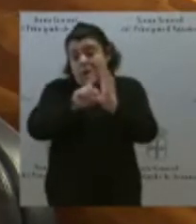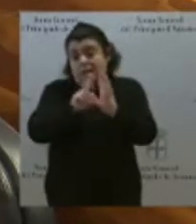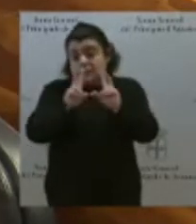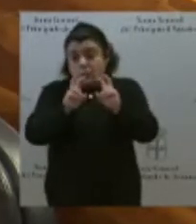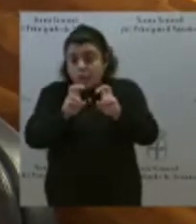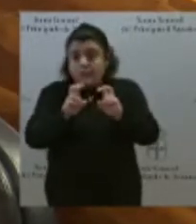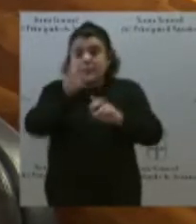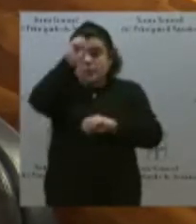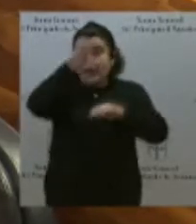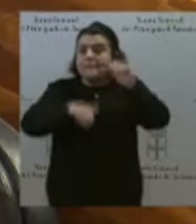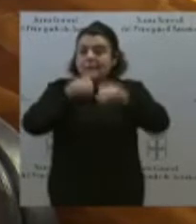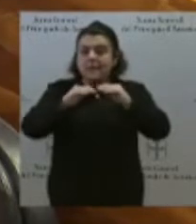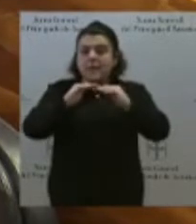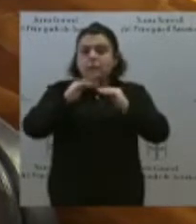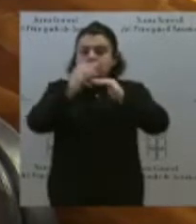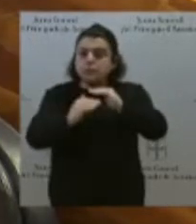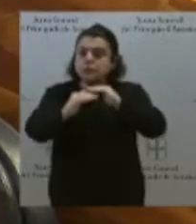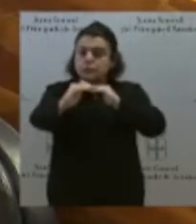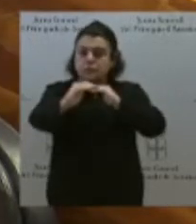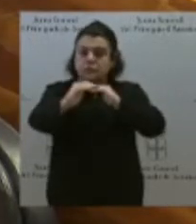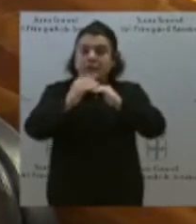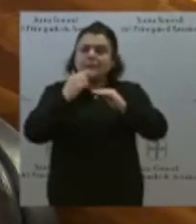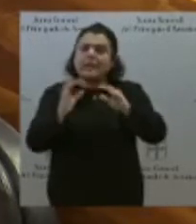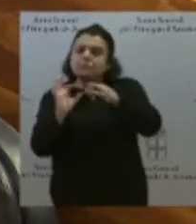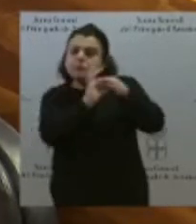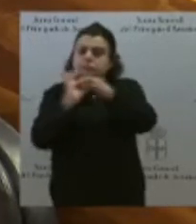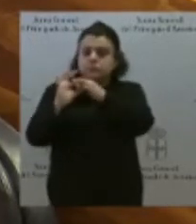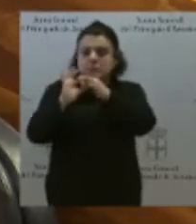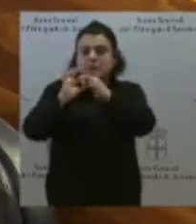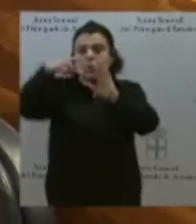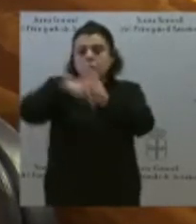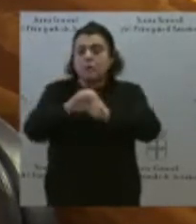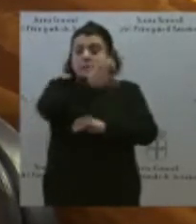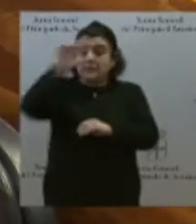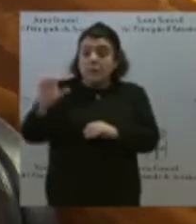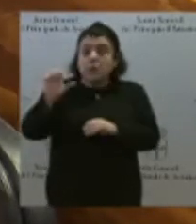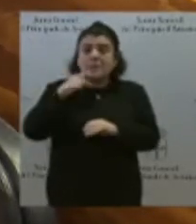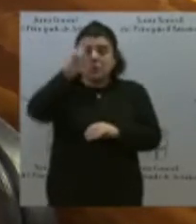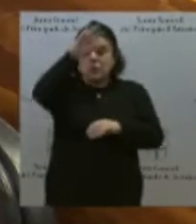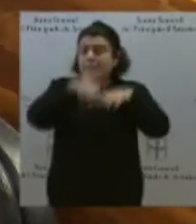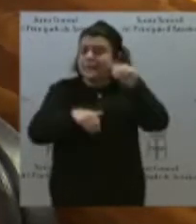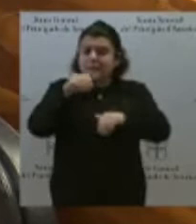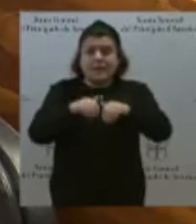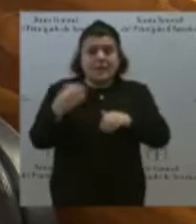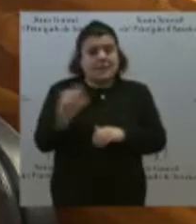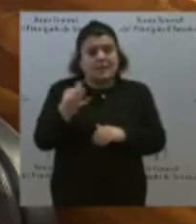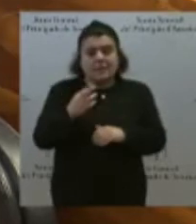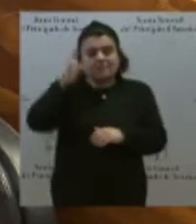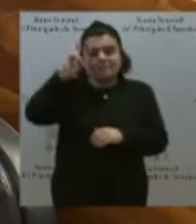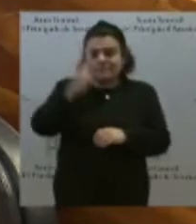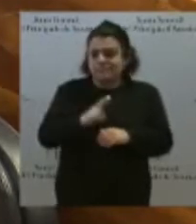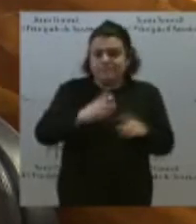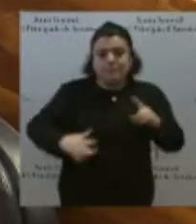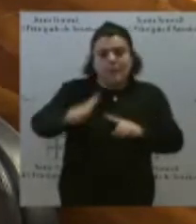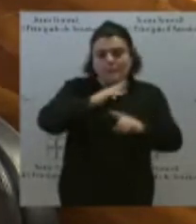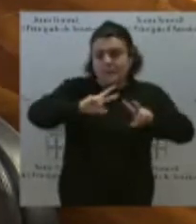en estándares europeos, una minería que se entiende que tiene que ser respetuosa con el medio ambiente y, por tanto, compatible,